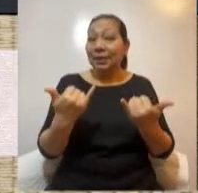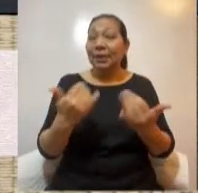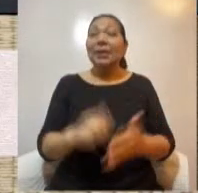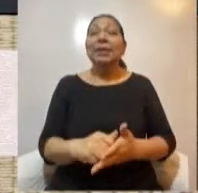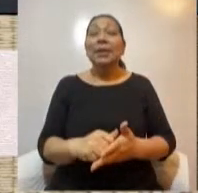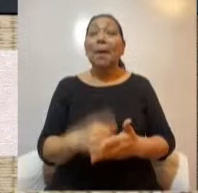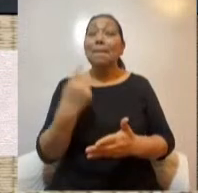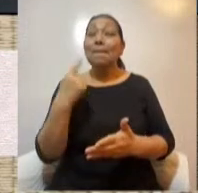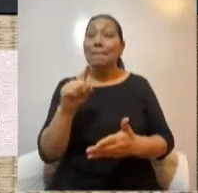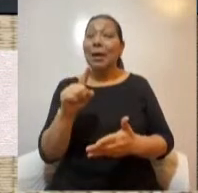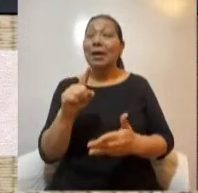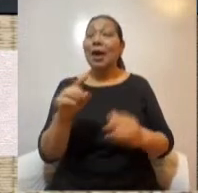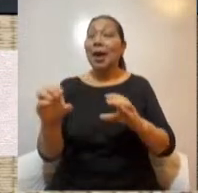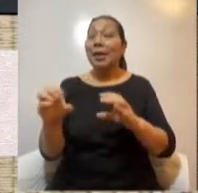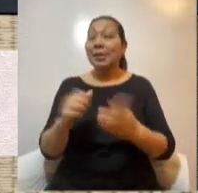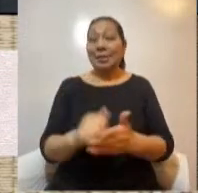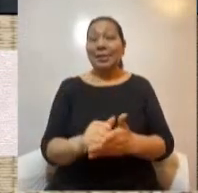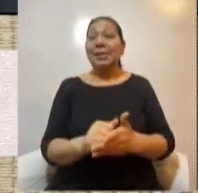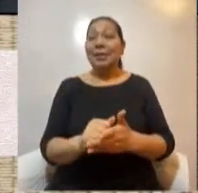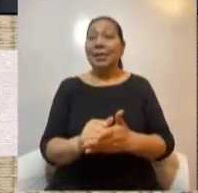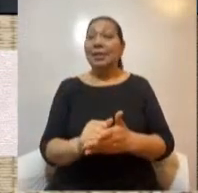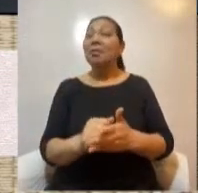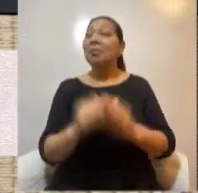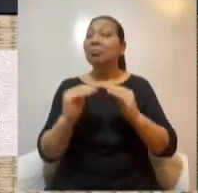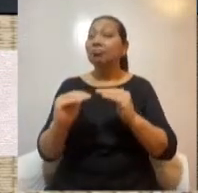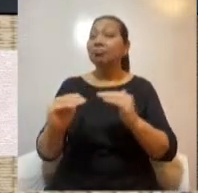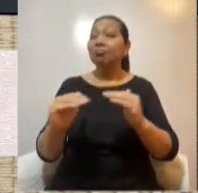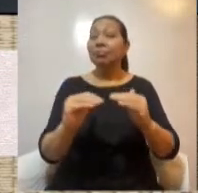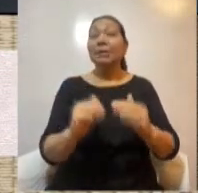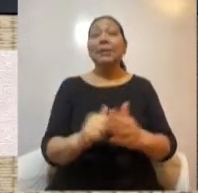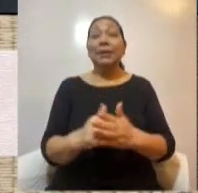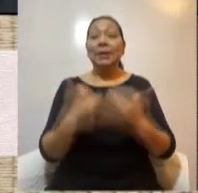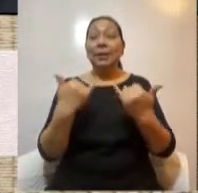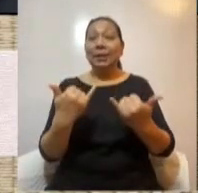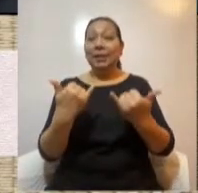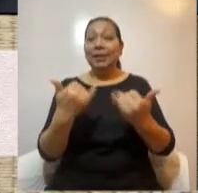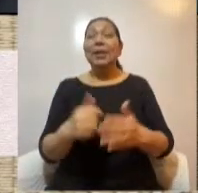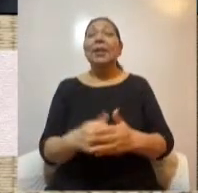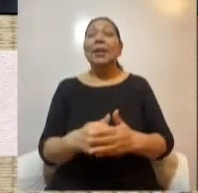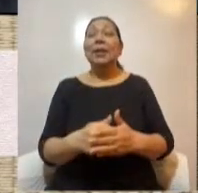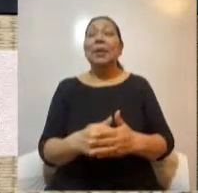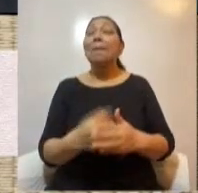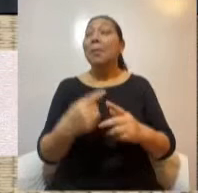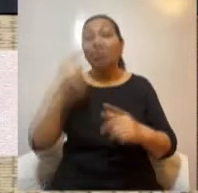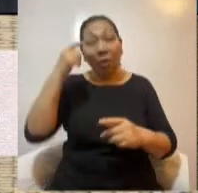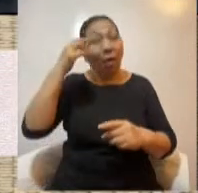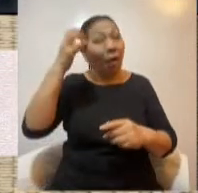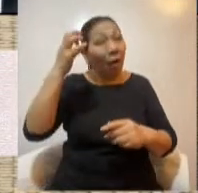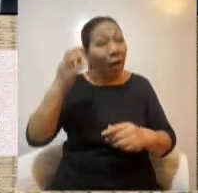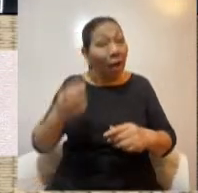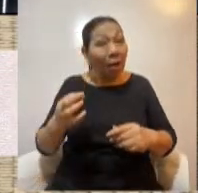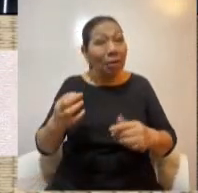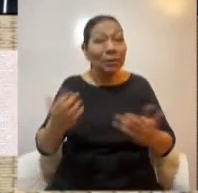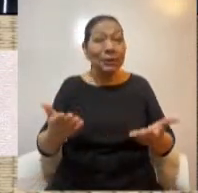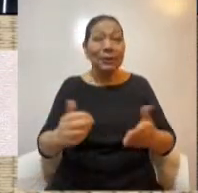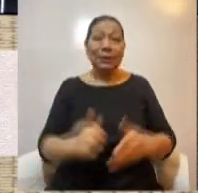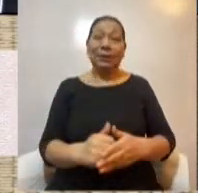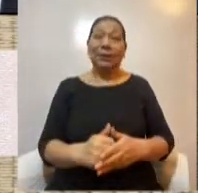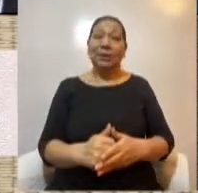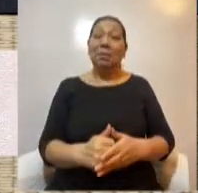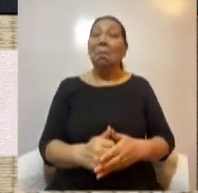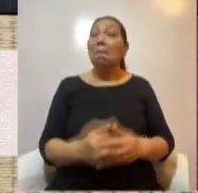este sentido, a hacer un caso, un leading case, perdón, en esta materia. Creo,